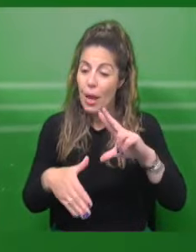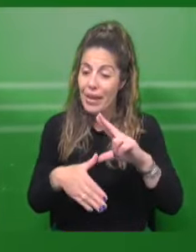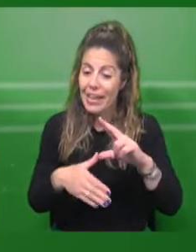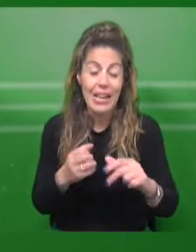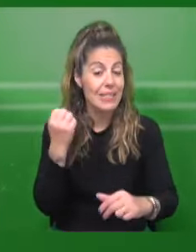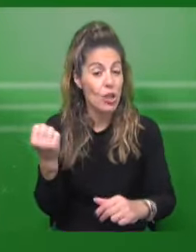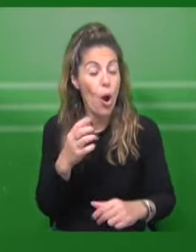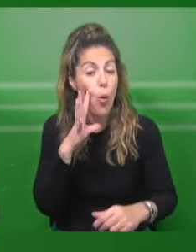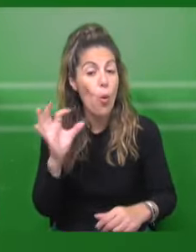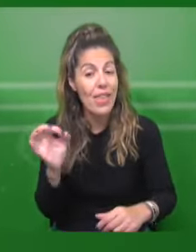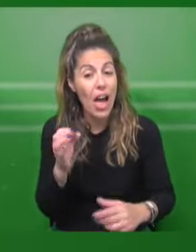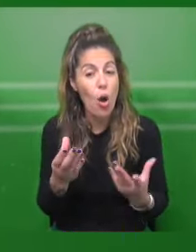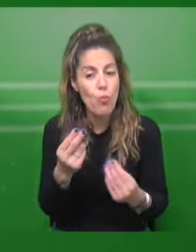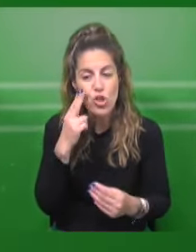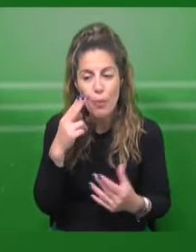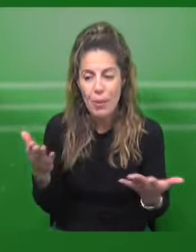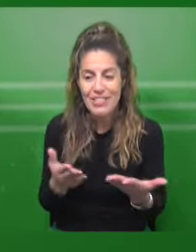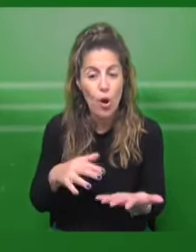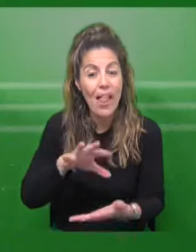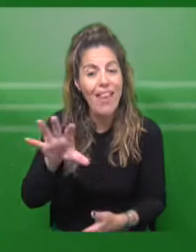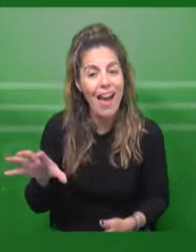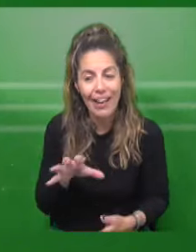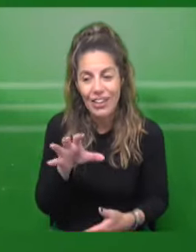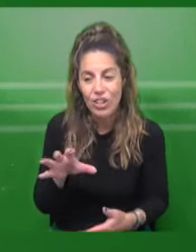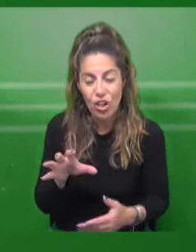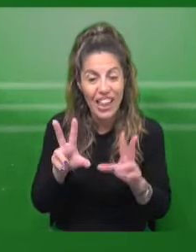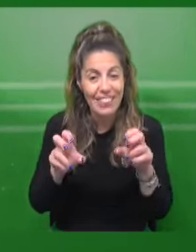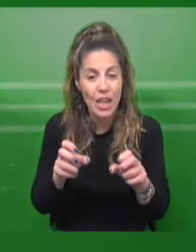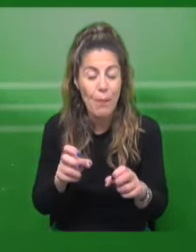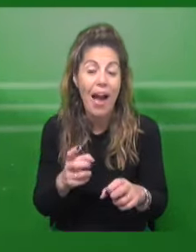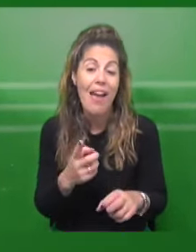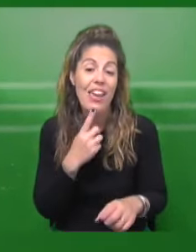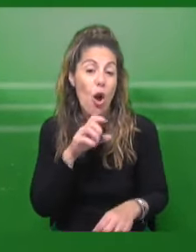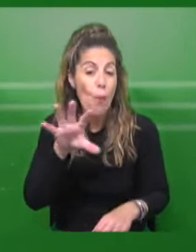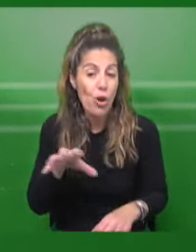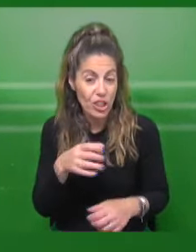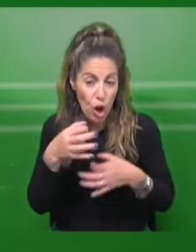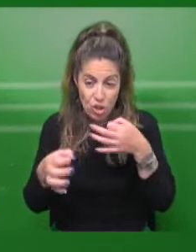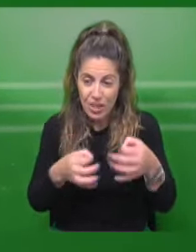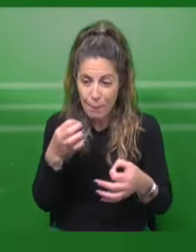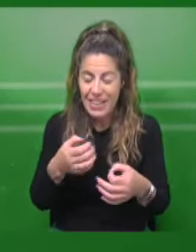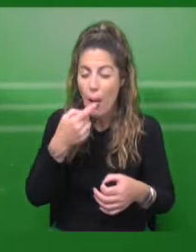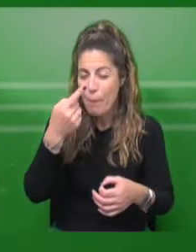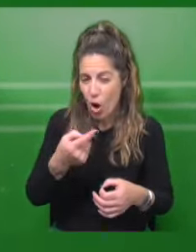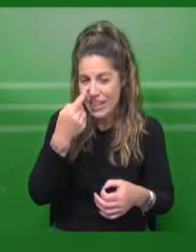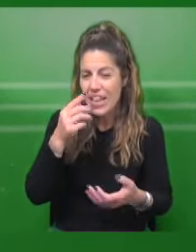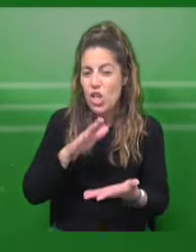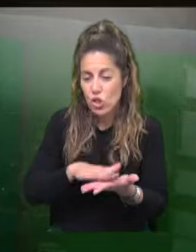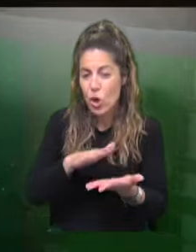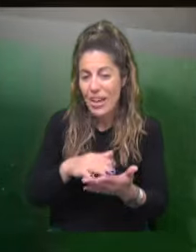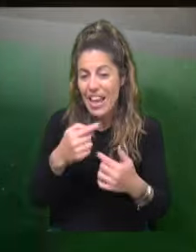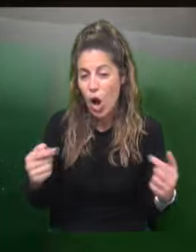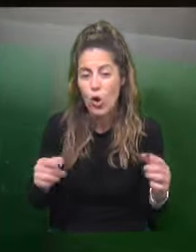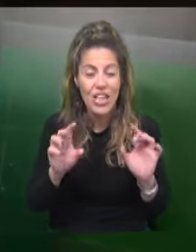con esto porque muchos de los problemas que estamos teniendo en la región desde el punto de vista geopolítico se explican por el interés sobre los recursos naturales de la